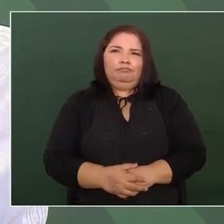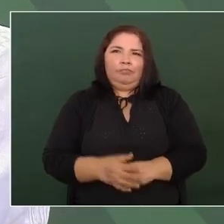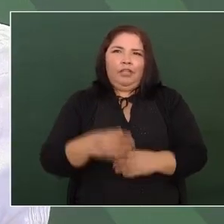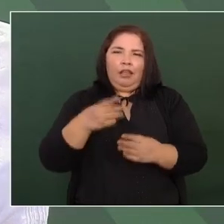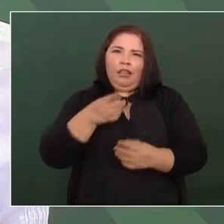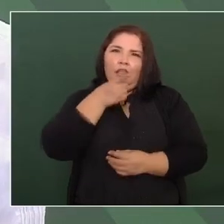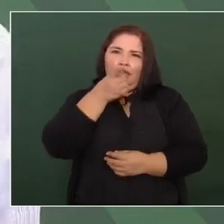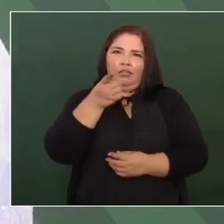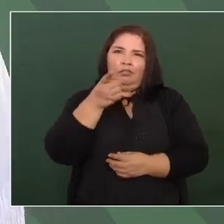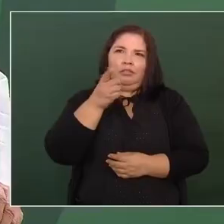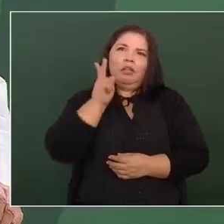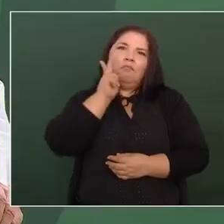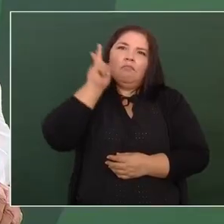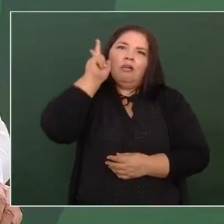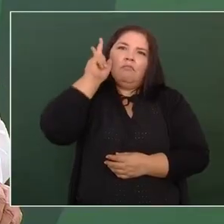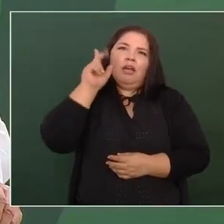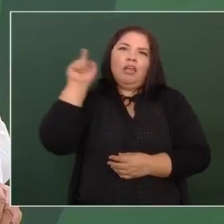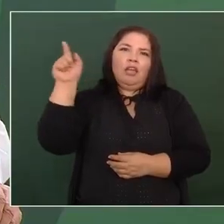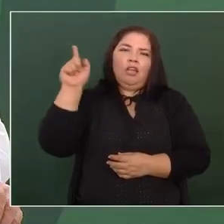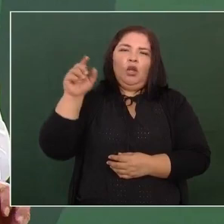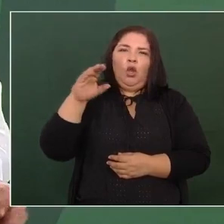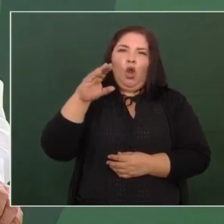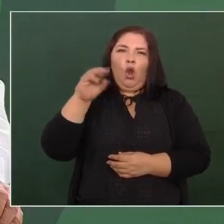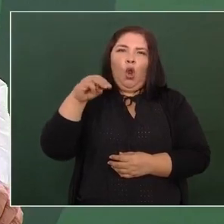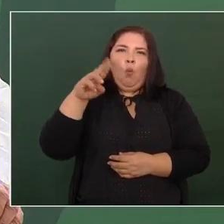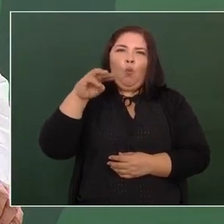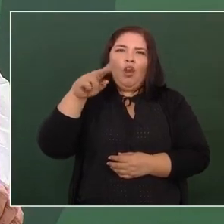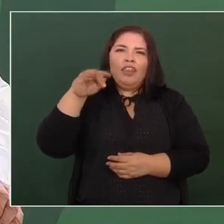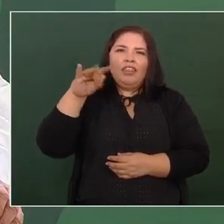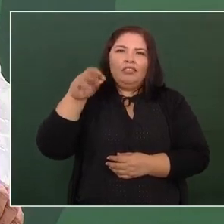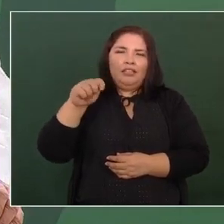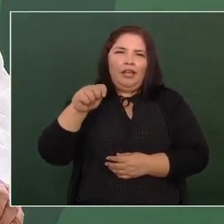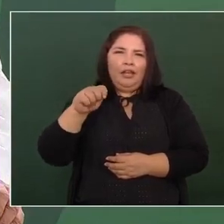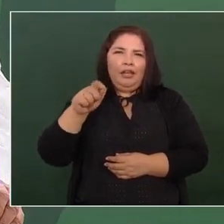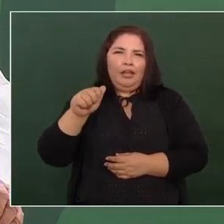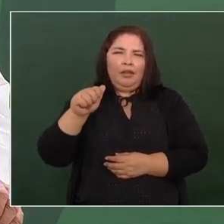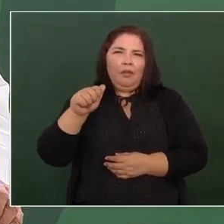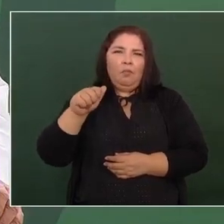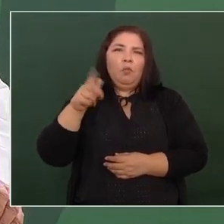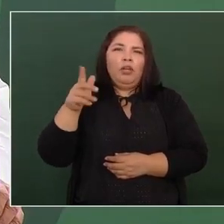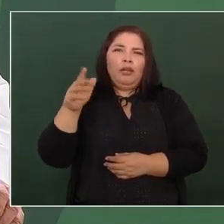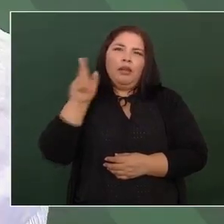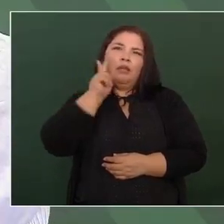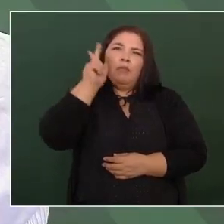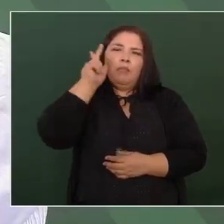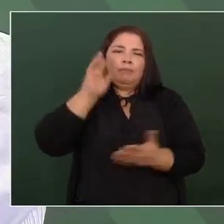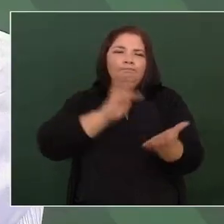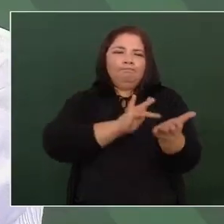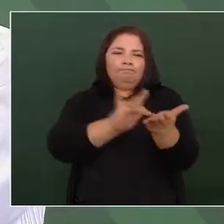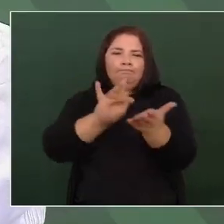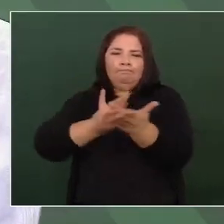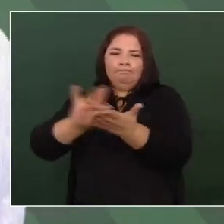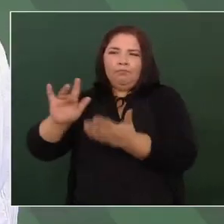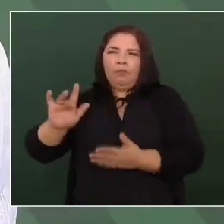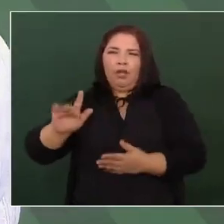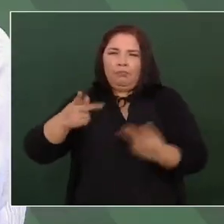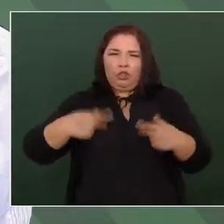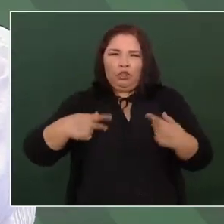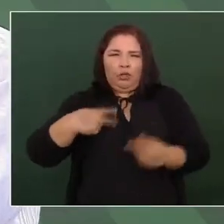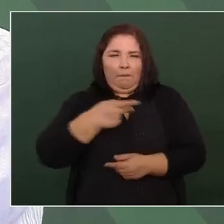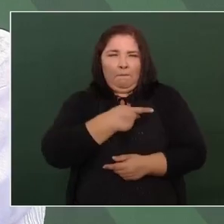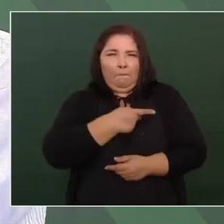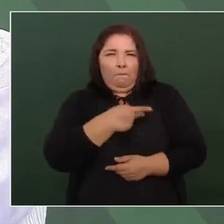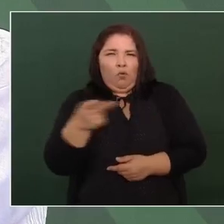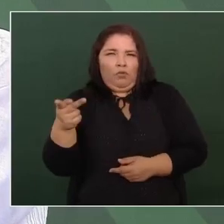diciendo de que el Papa es comunista, porque el Papa Francisco apoya a los pobres porque es un buen